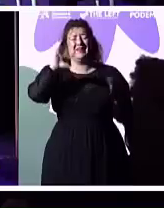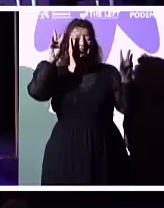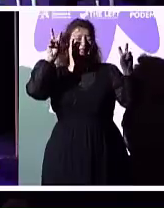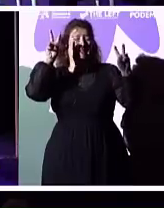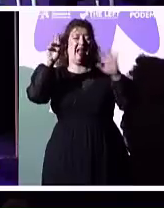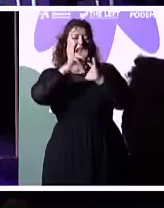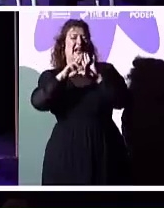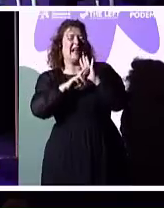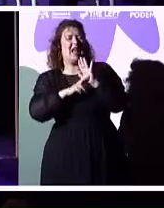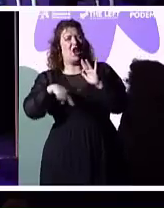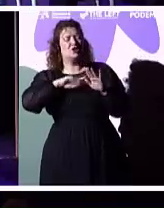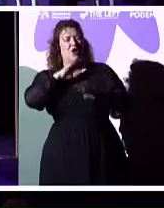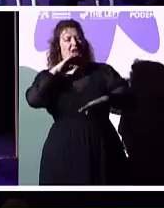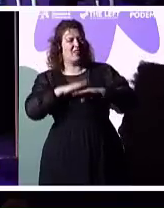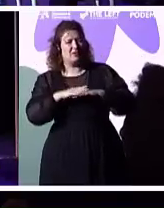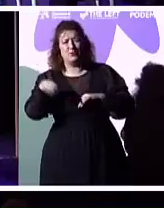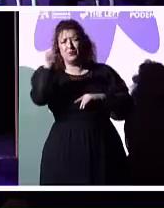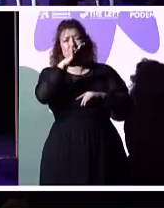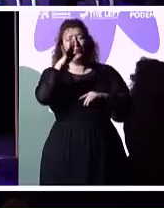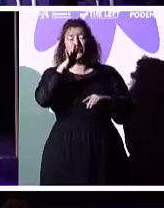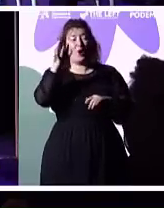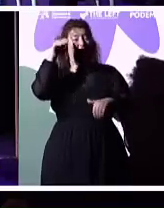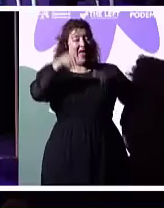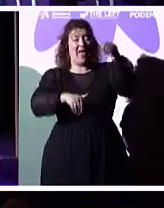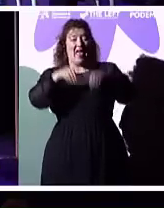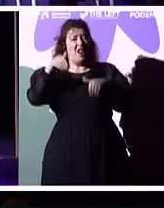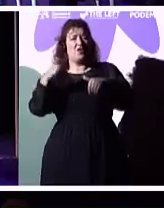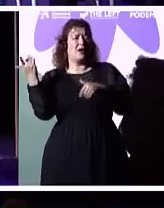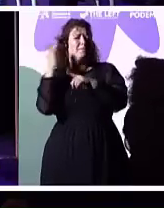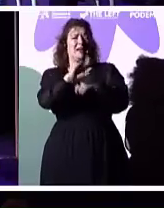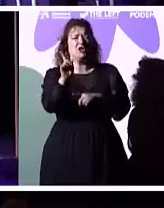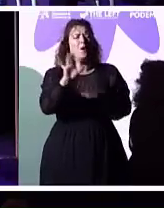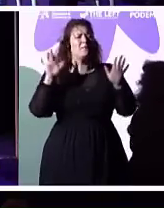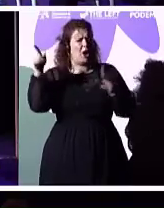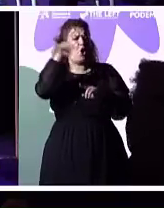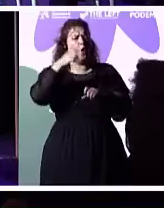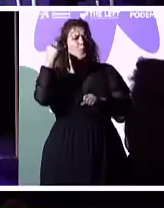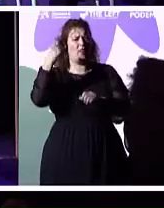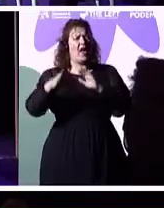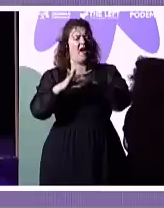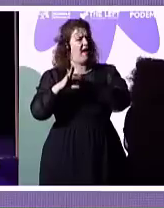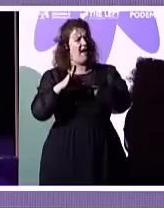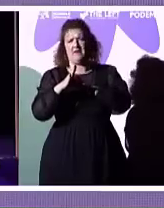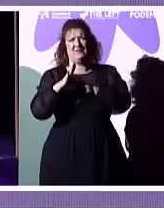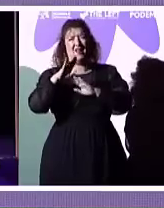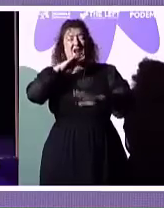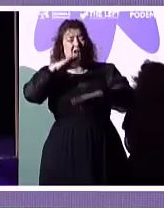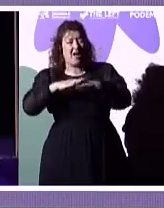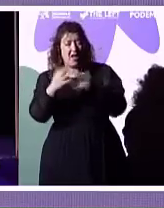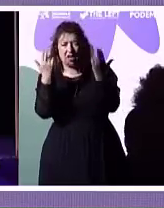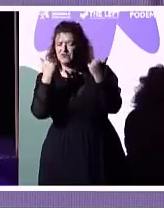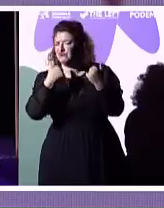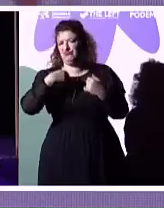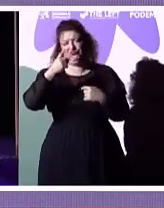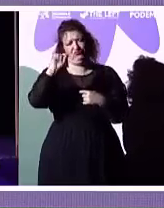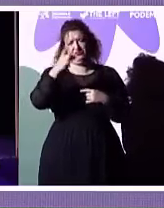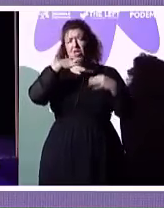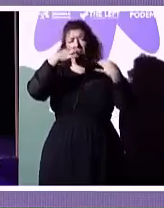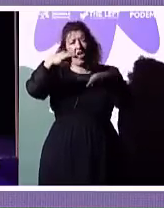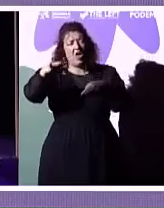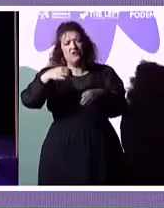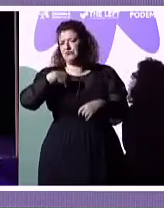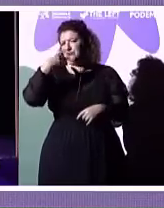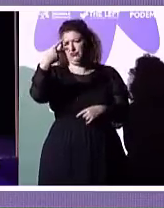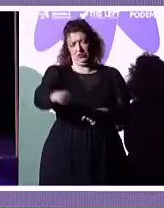de quienes quieren mandar sin presentarse a las elecciones cumplimos con las reglas de la democracia y queremos